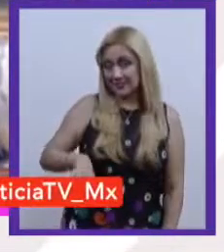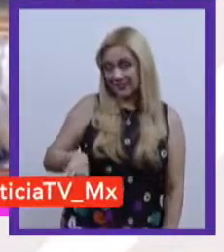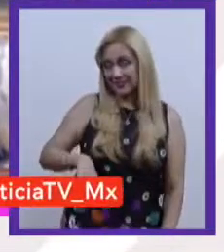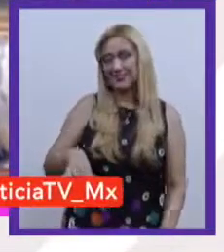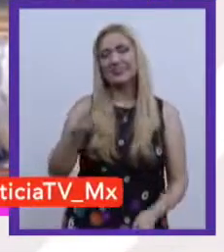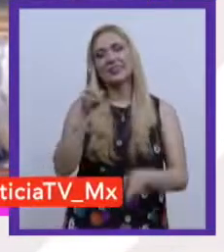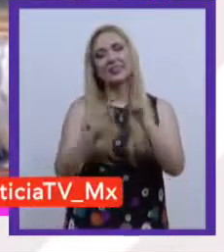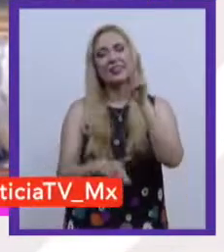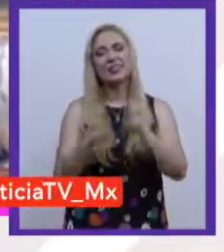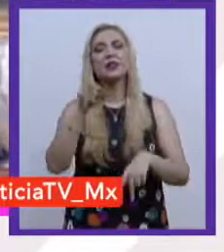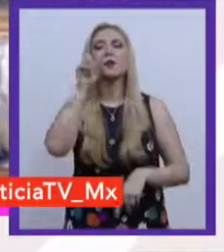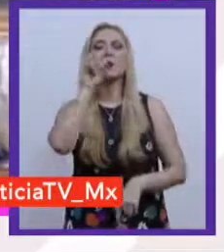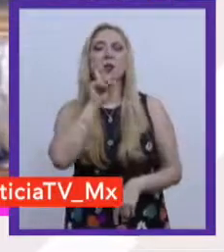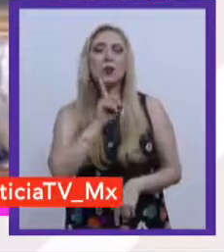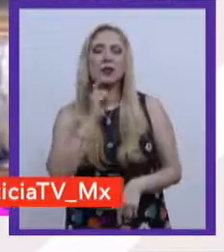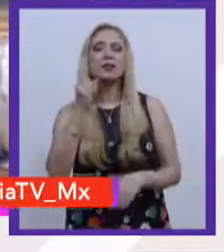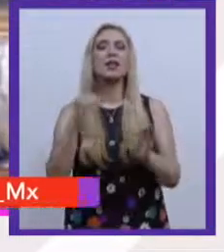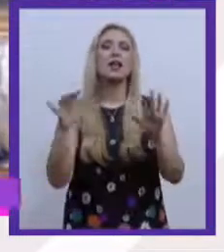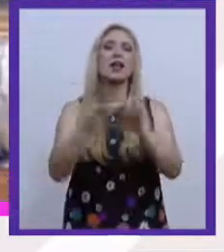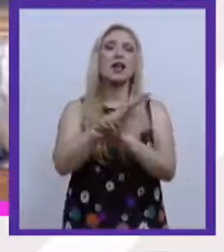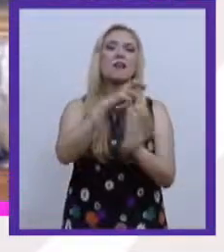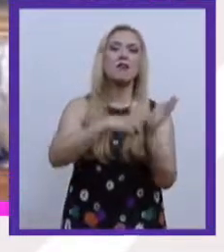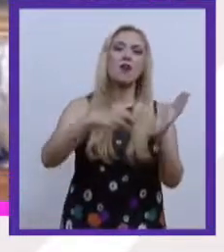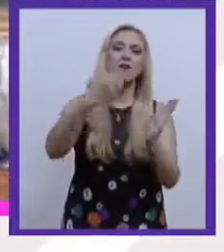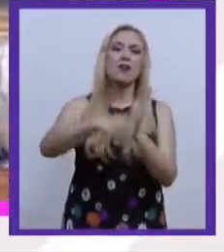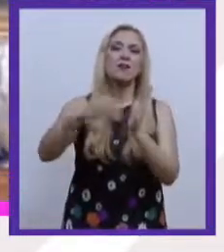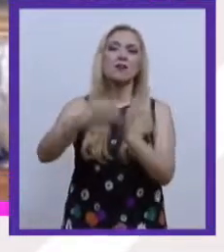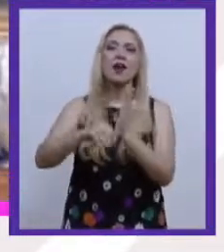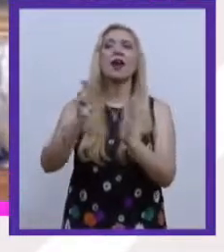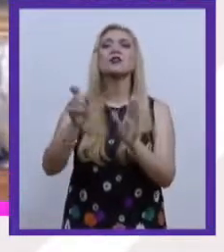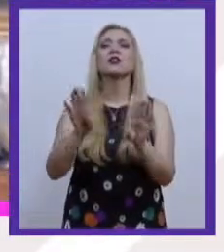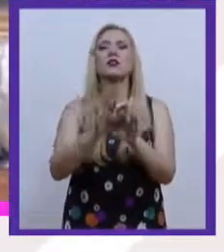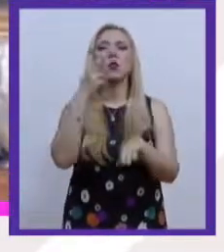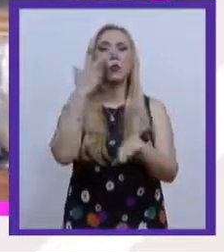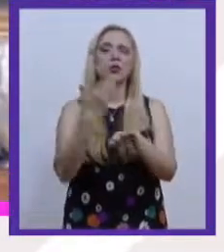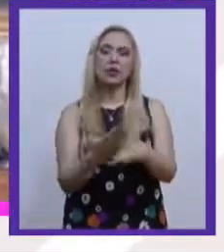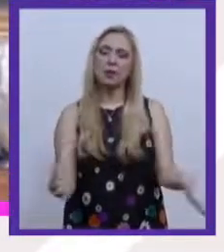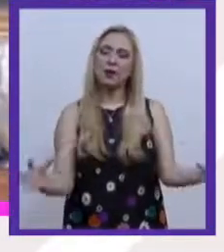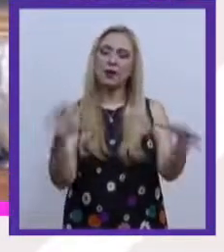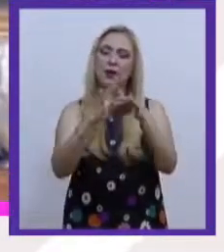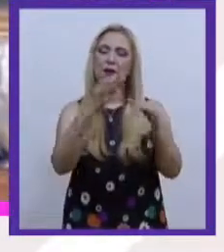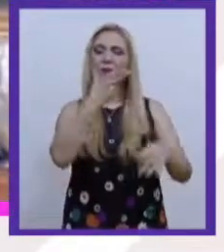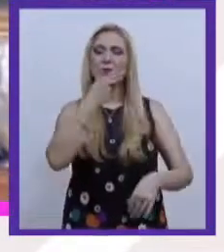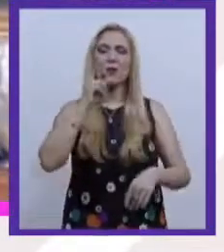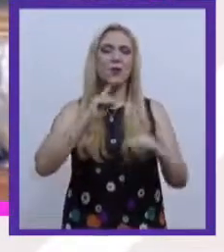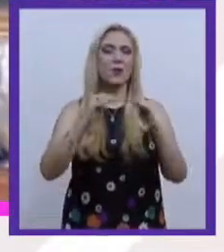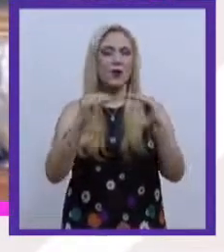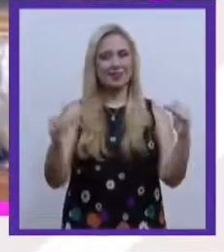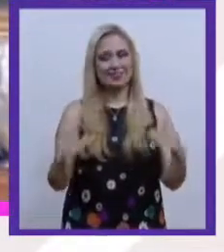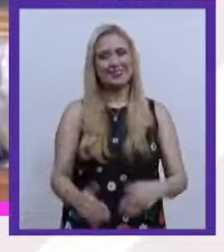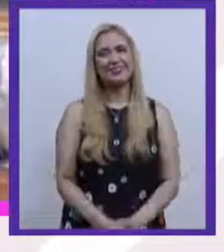estamos hablando sobre mujeres y las reformas que hacen falta para hablar sobre corresponsabilidad. No le cambie.